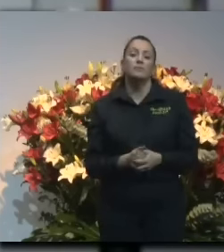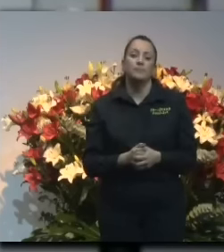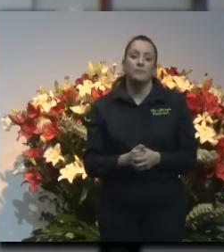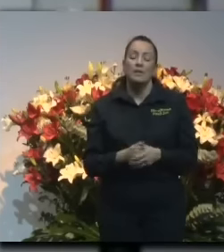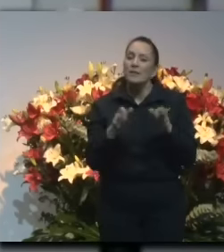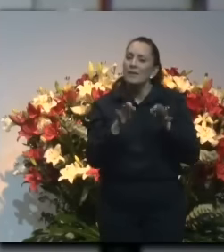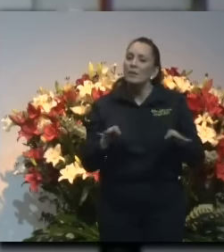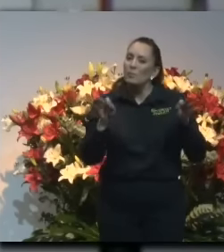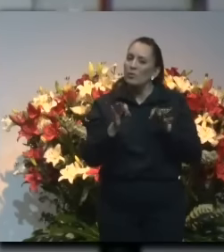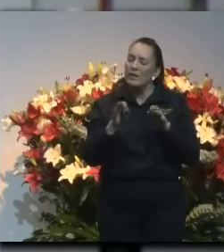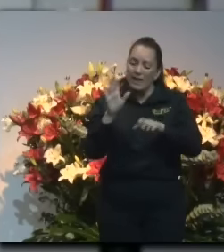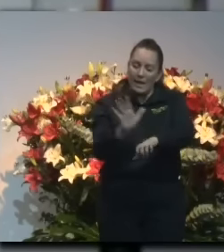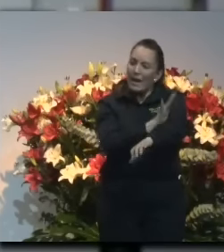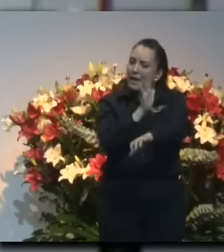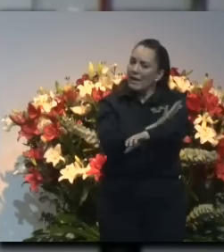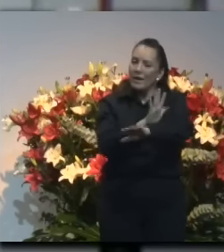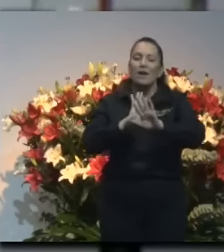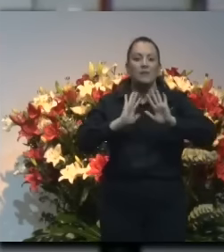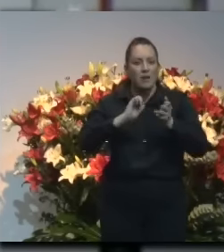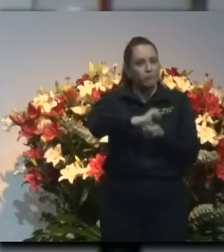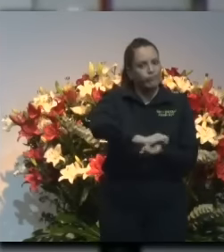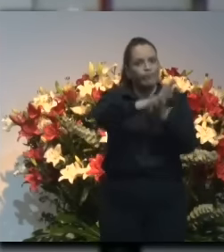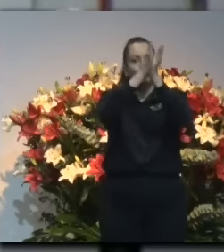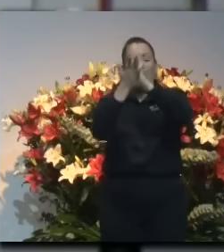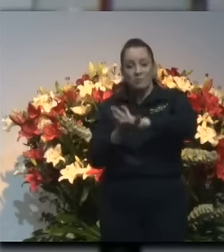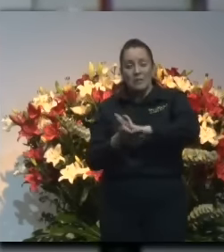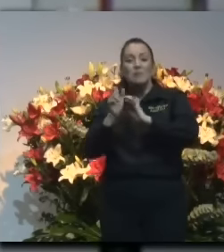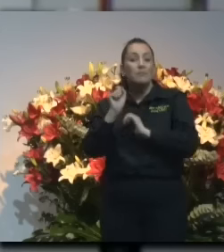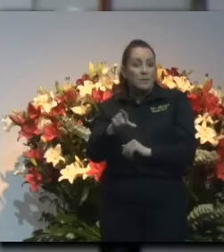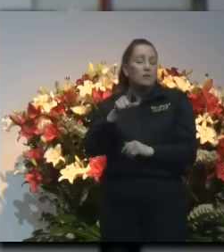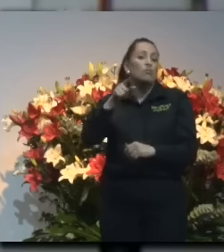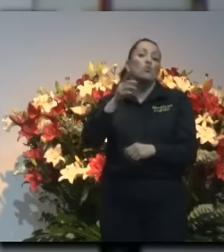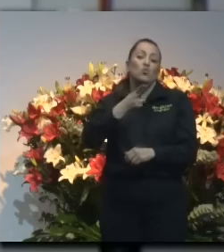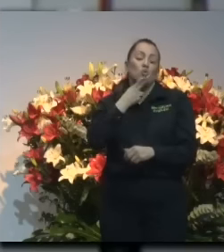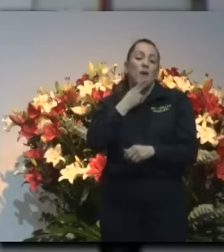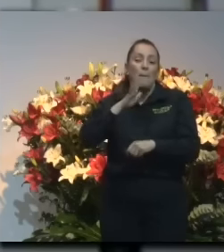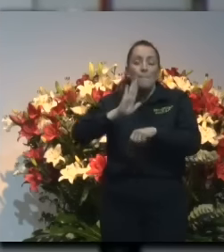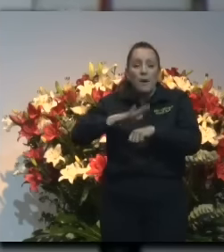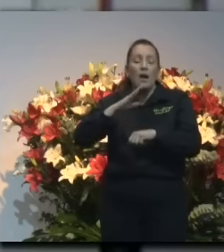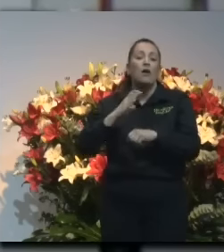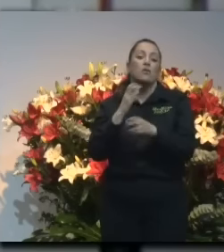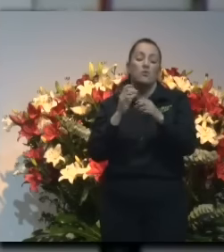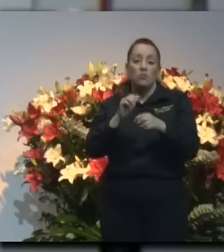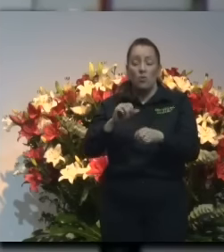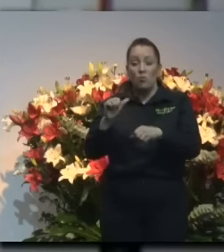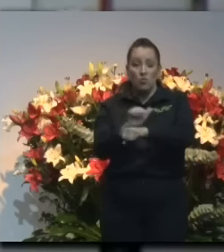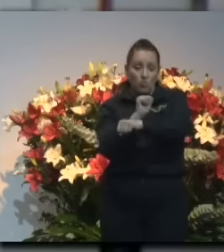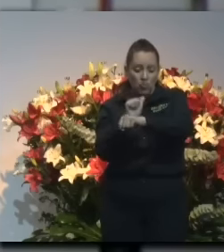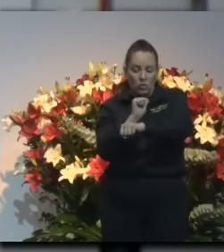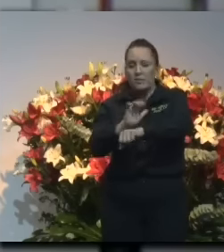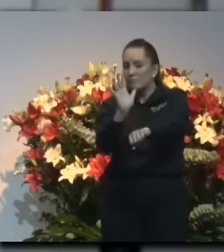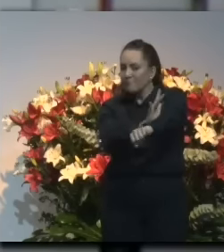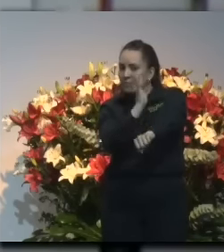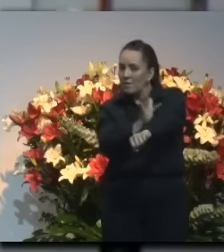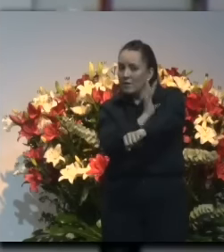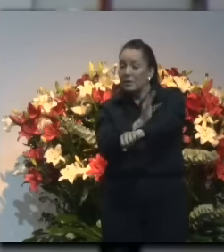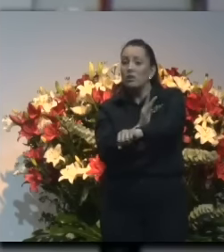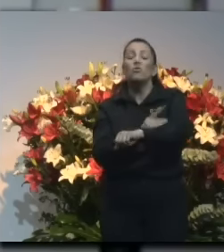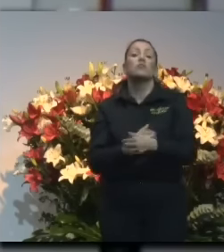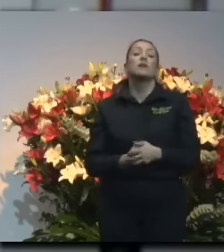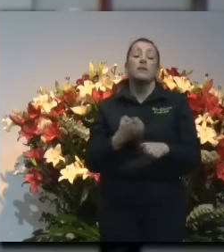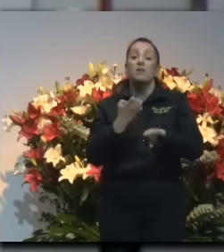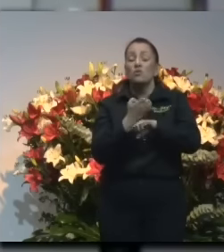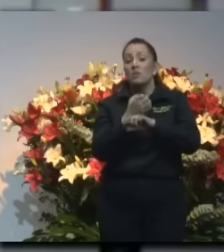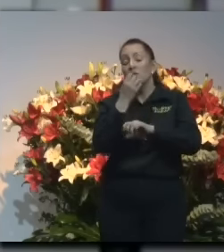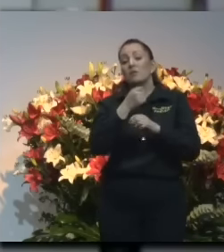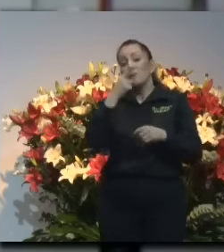la transición energética ya, apostarle a los coches híbridos o coches eléctricos. Estados Unidos para el 32 tiene ya previsto